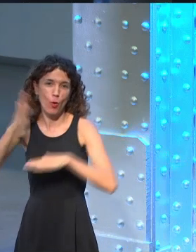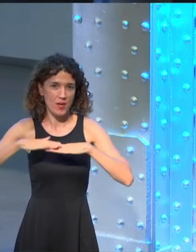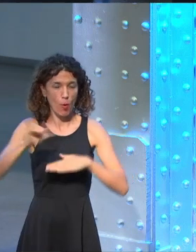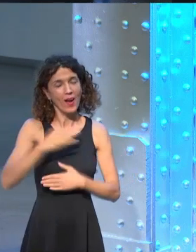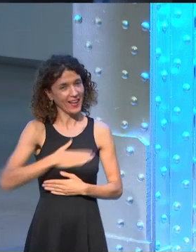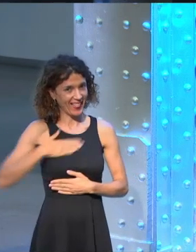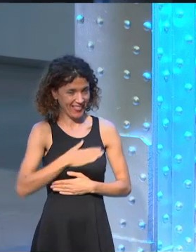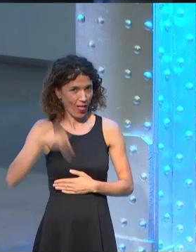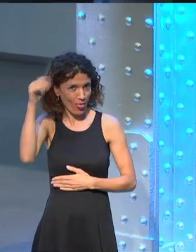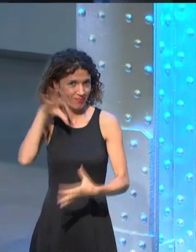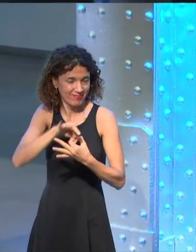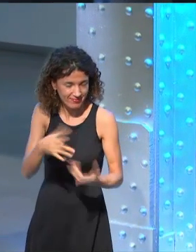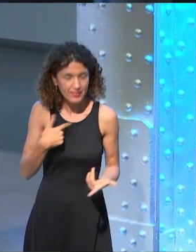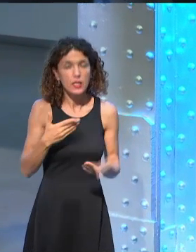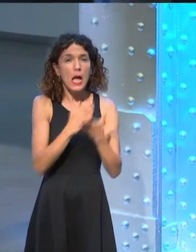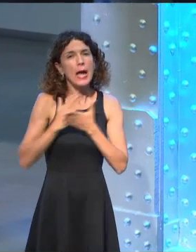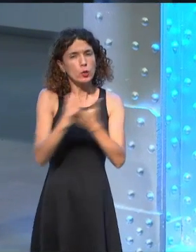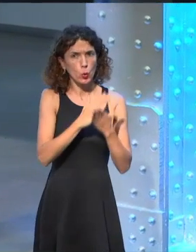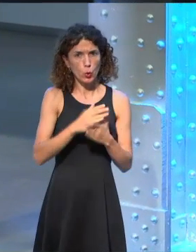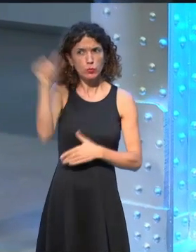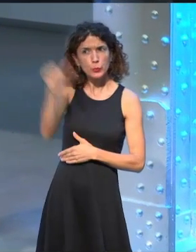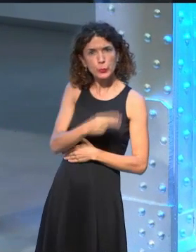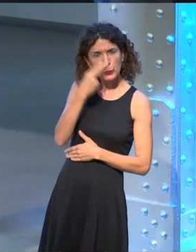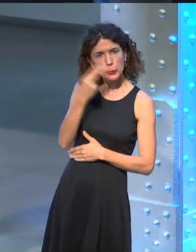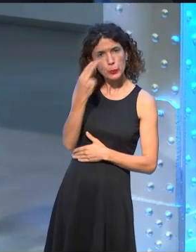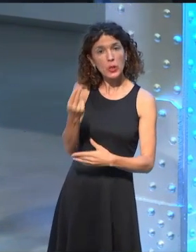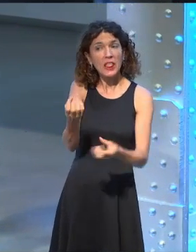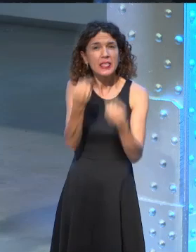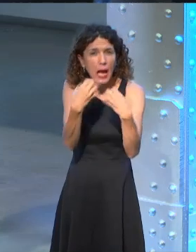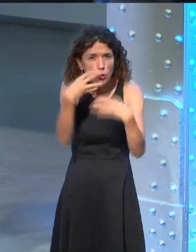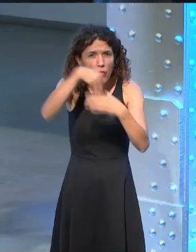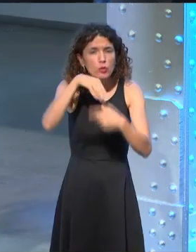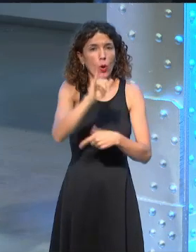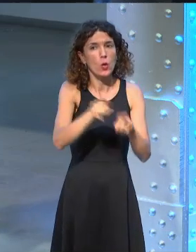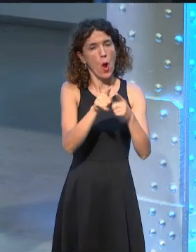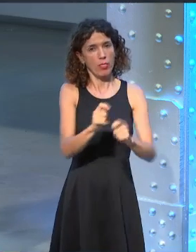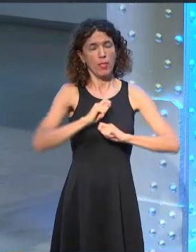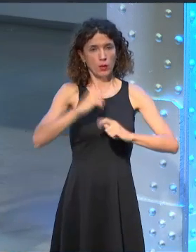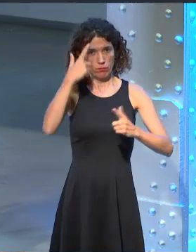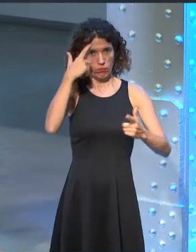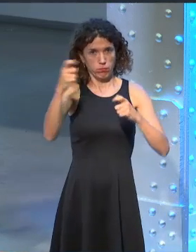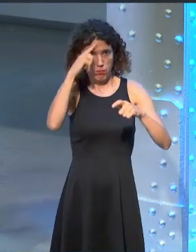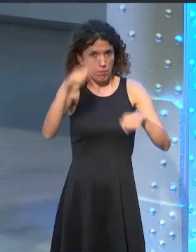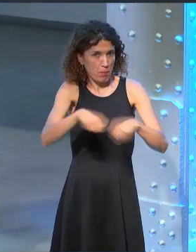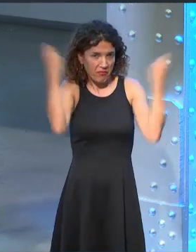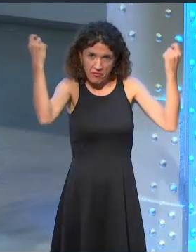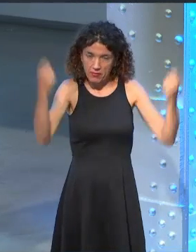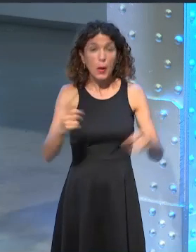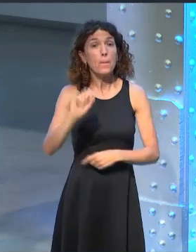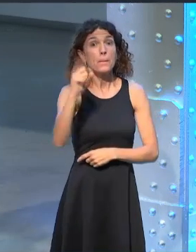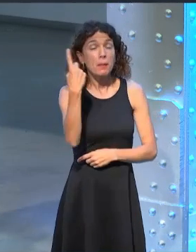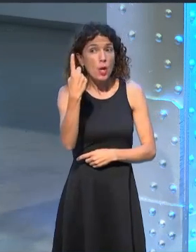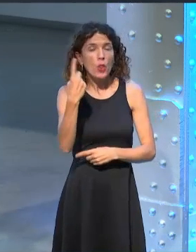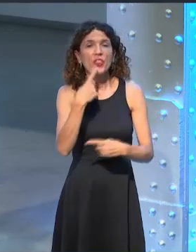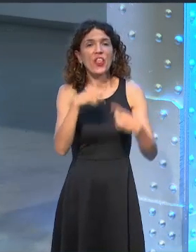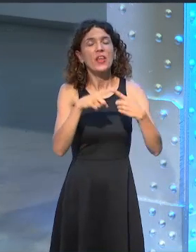serlo. A ver, yo leía el estudio con mucho interés, ¿no? Y hay datos que chocan y sorprenden, ¿no? Y el primero es